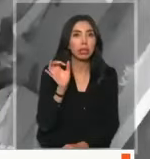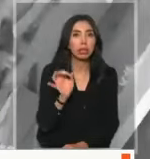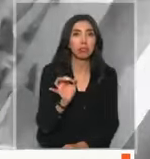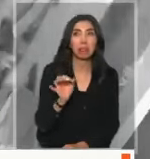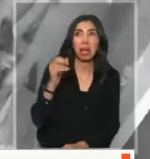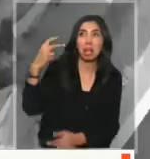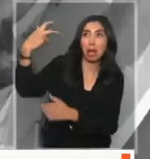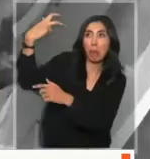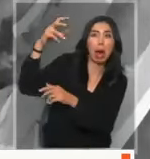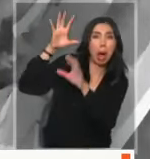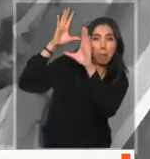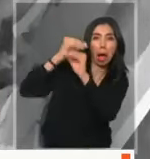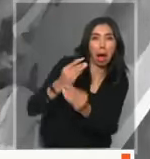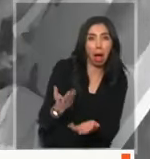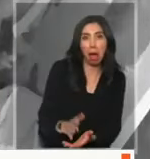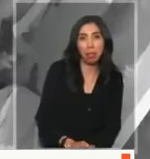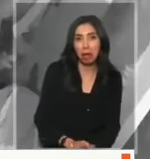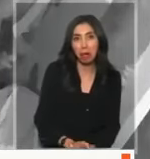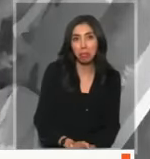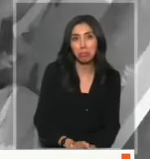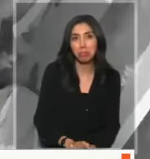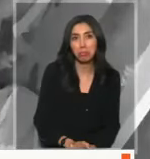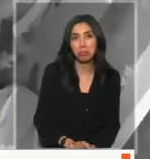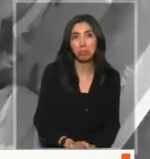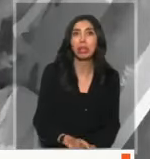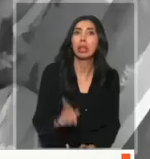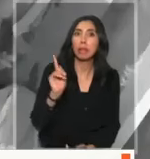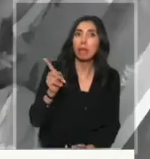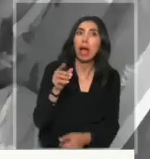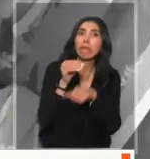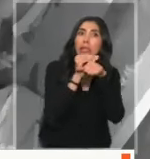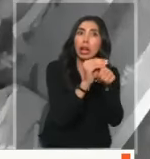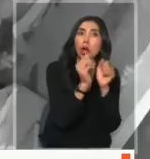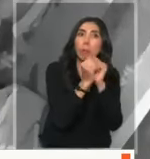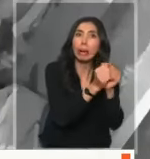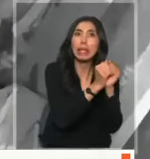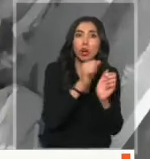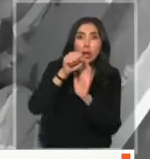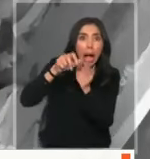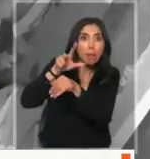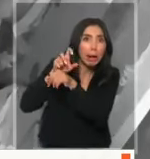cámaras están apagadas, no lo van a instalar. Ahí está fuera, compañero, las cámaras están apagadas.